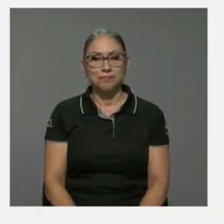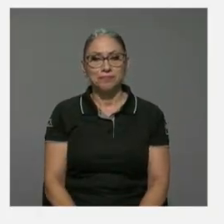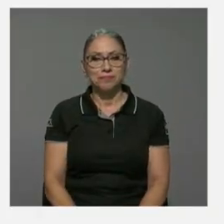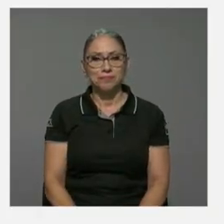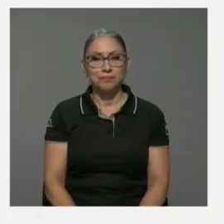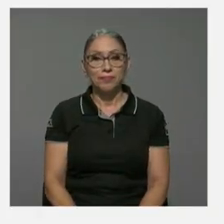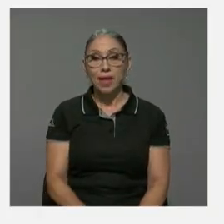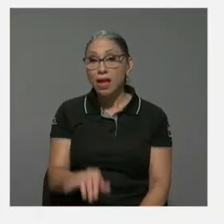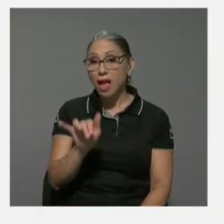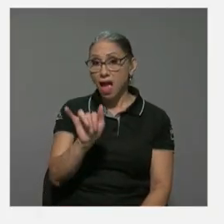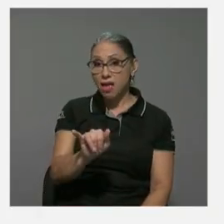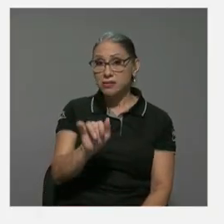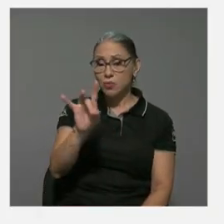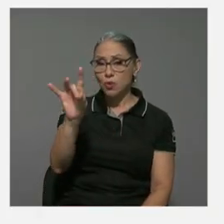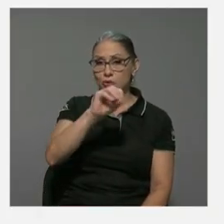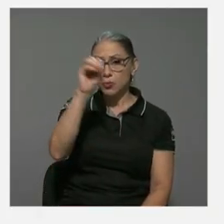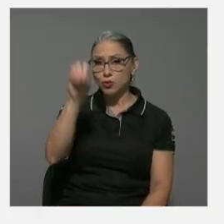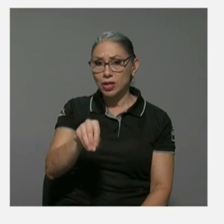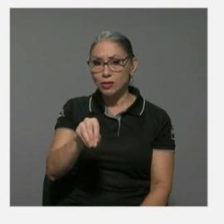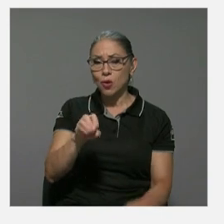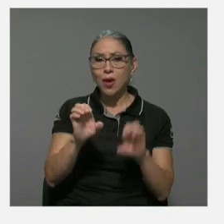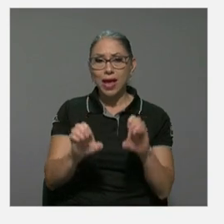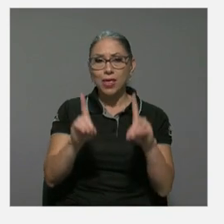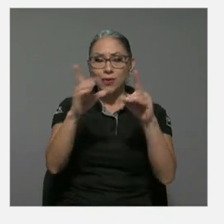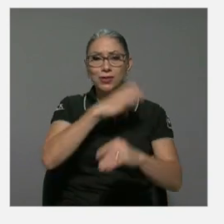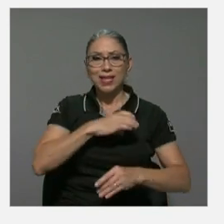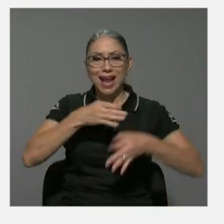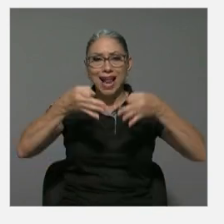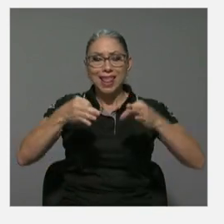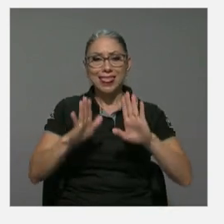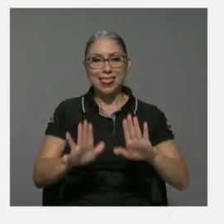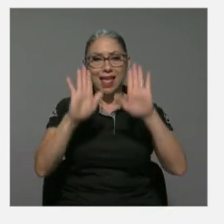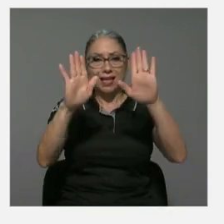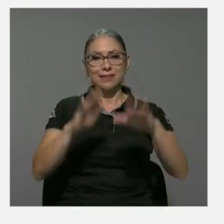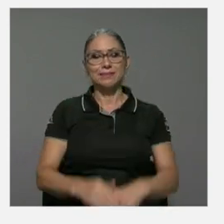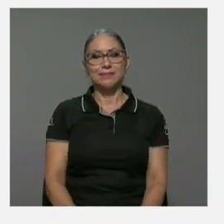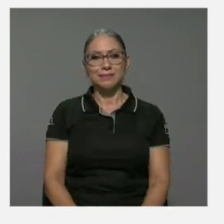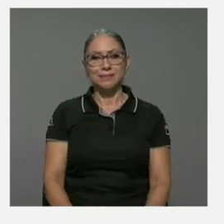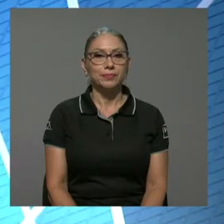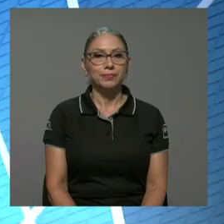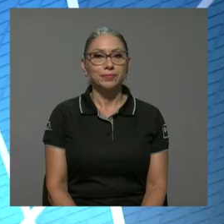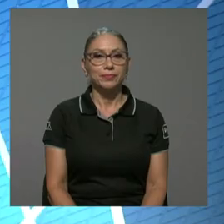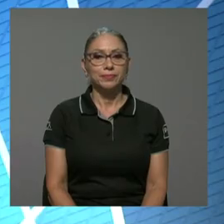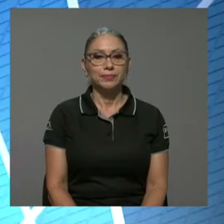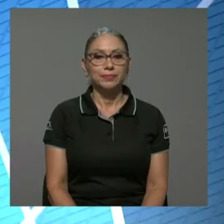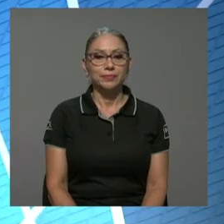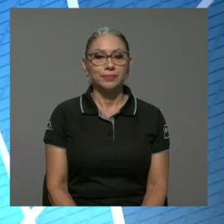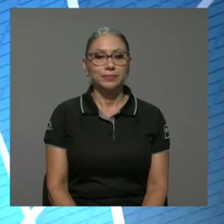Es un 8%. Educación de calidad y excelencia.